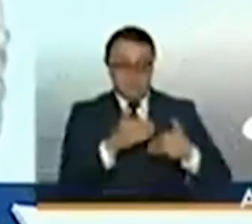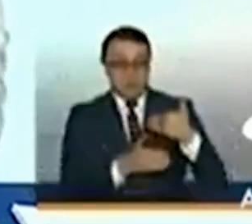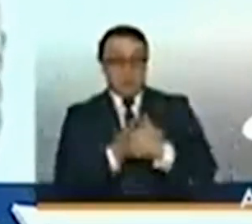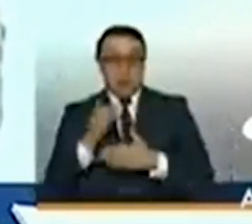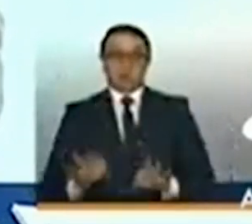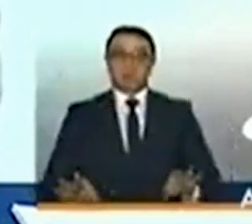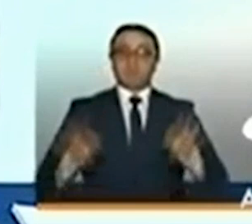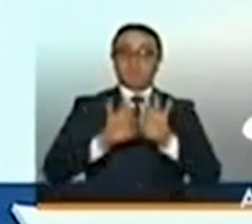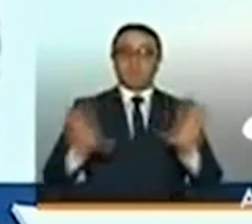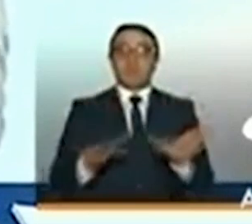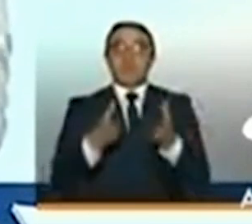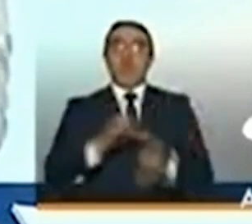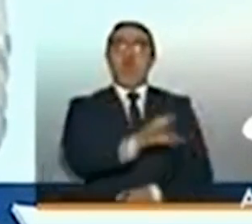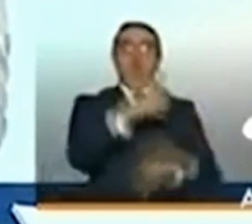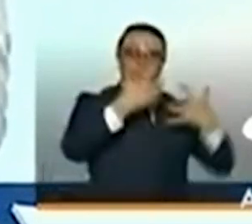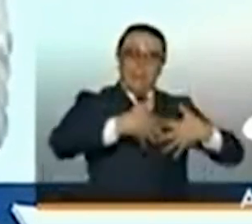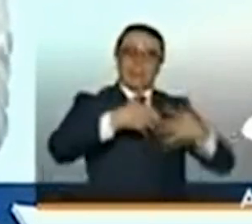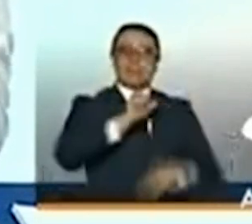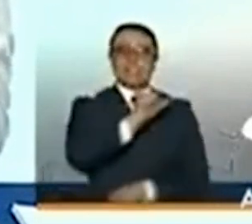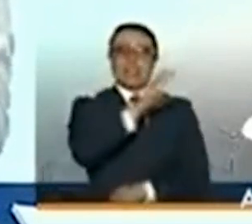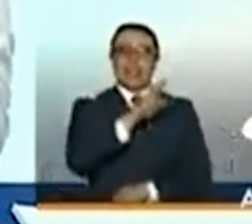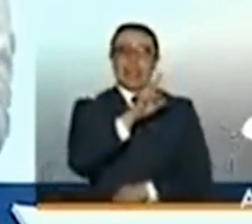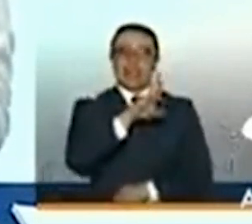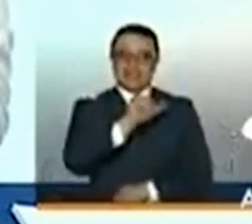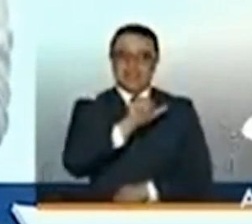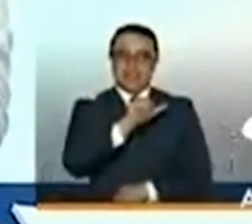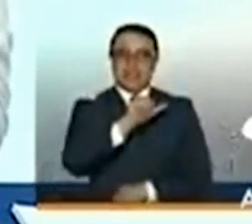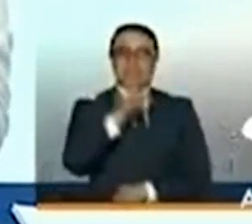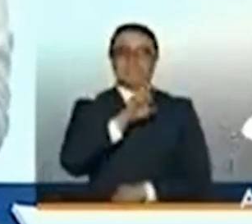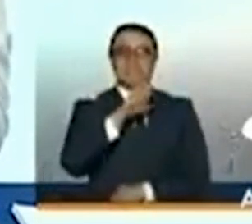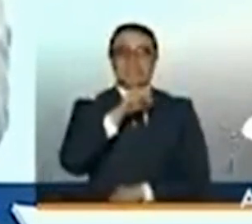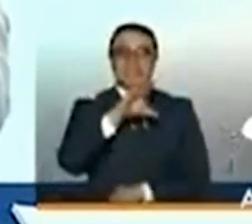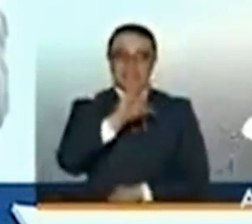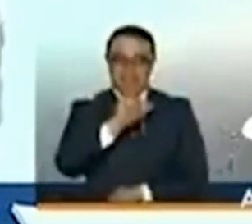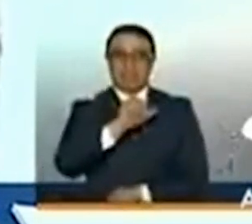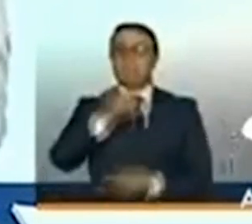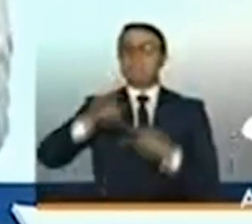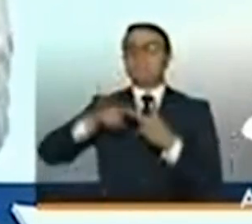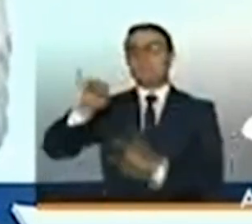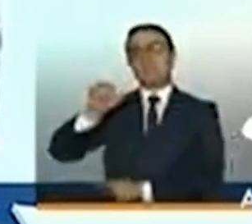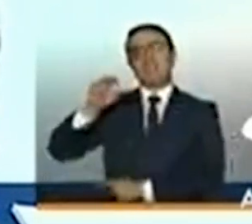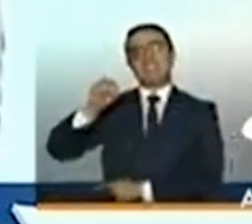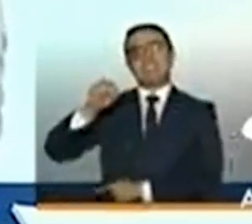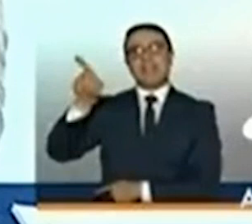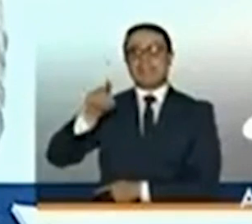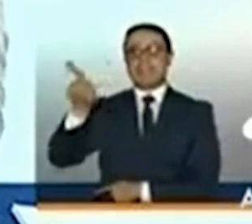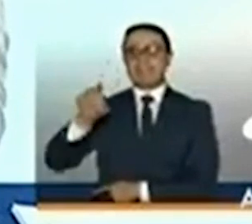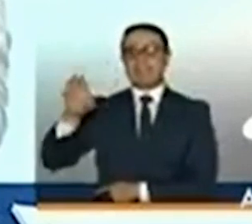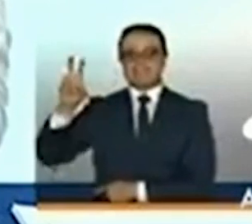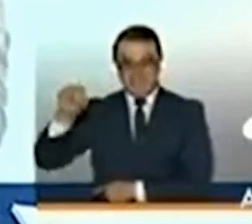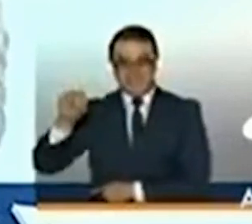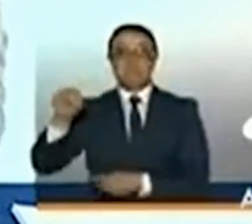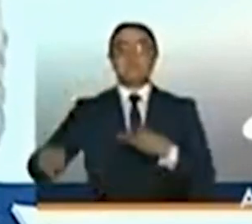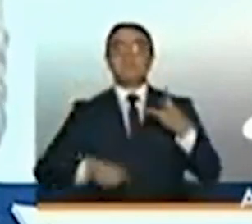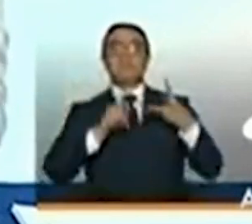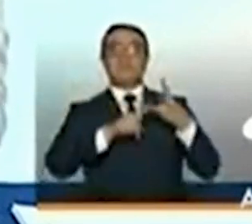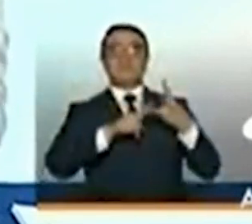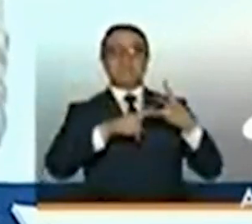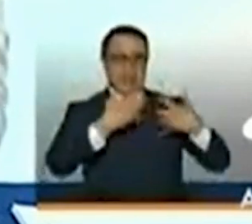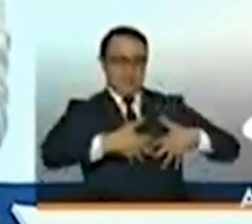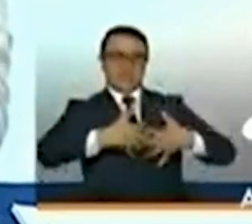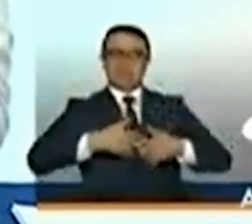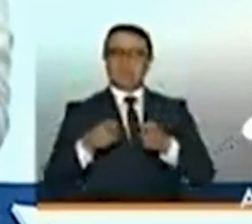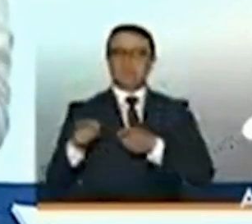con AstraZeneca y estaremos avanzando también con Janssen y estaremos avanzando, por supuesto, con todas